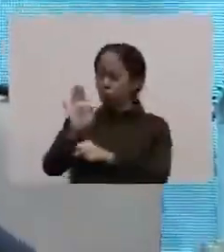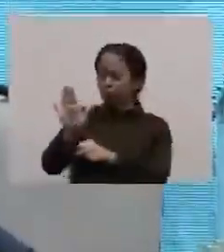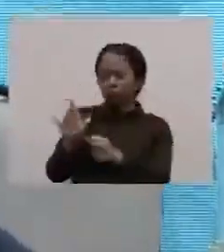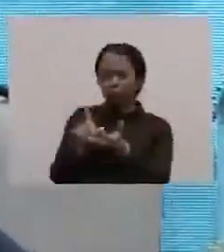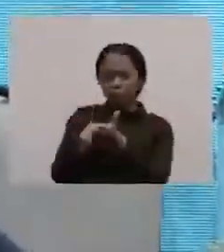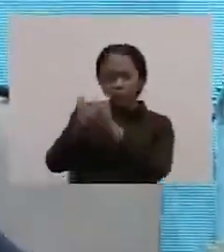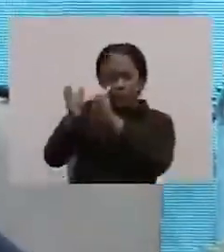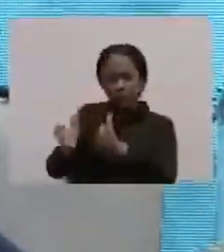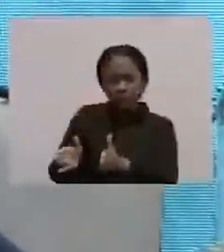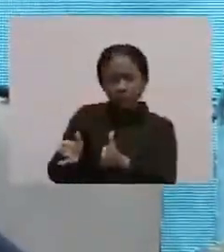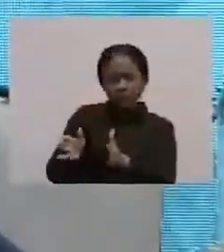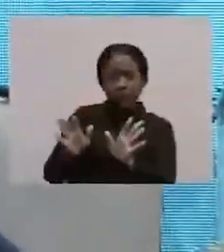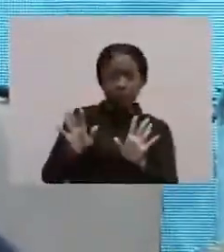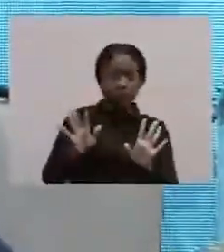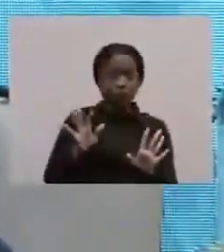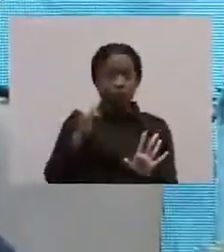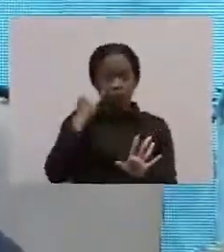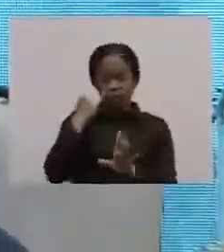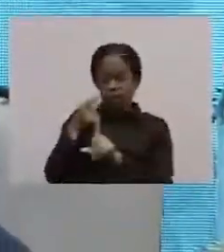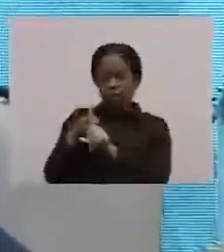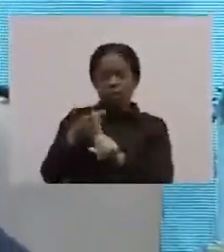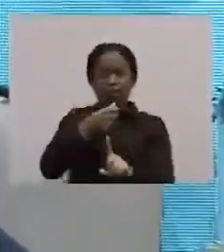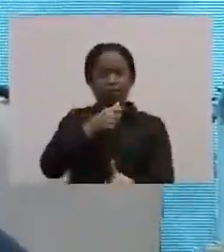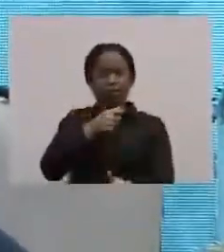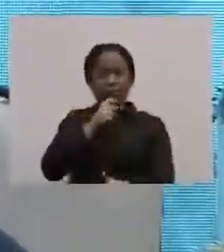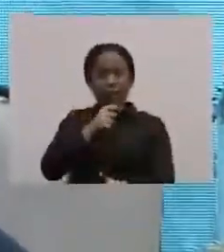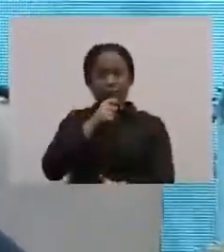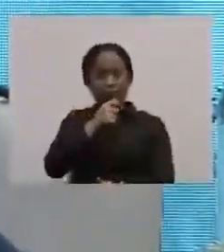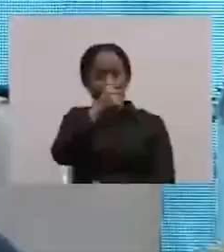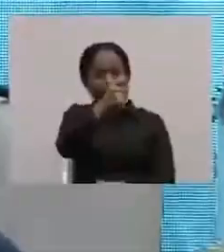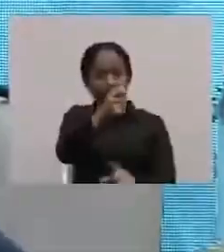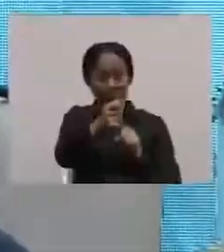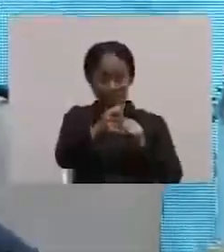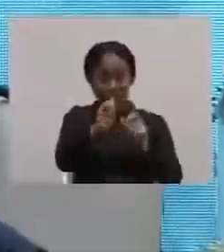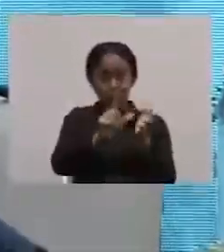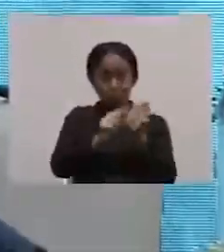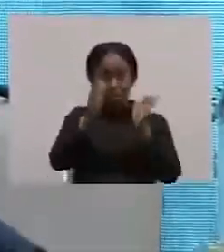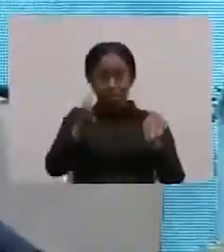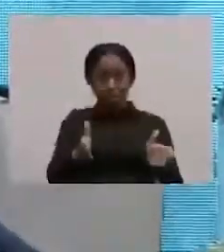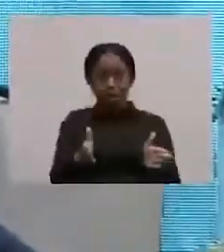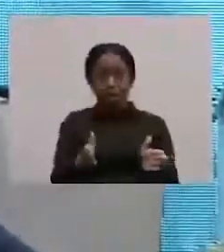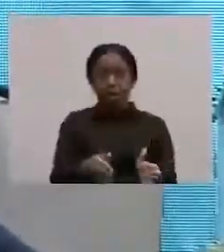No todo el que pone un micrófono en el frente está haciendo periodismo.